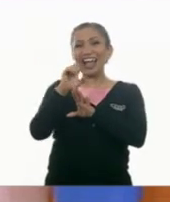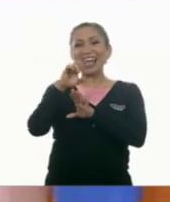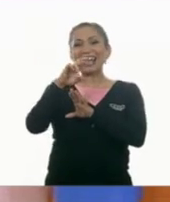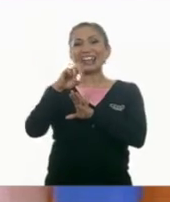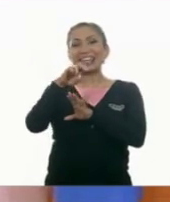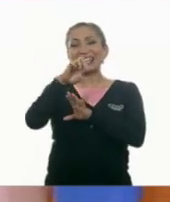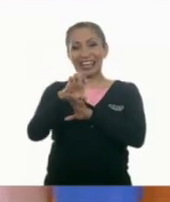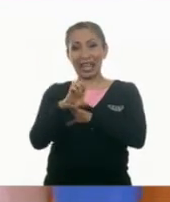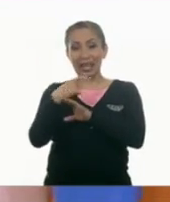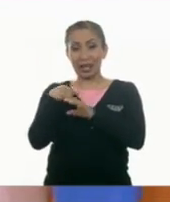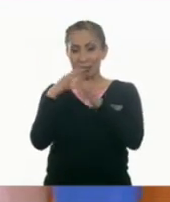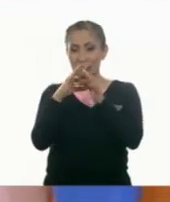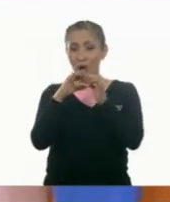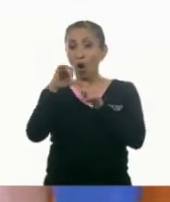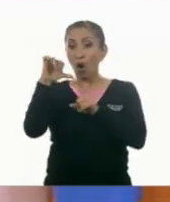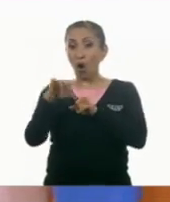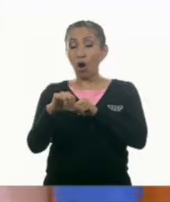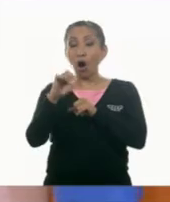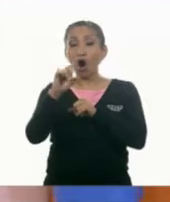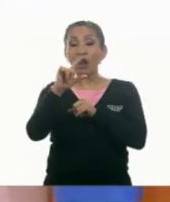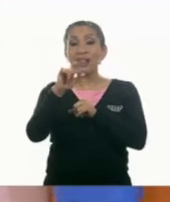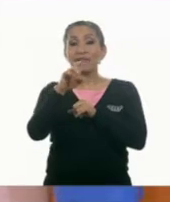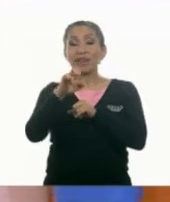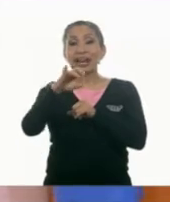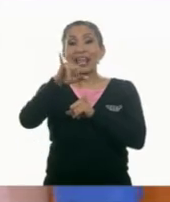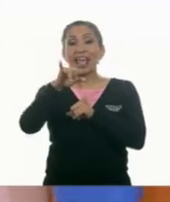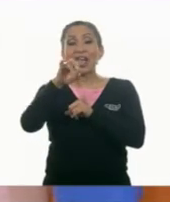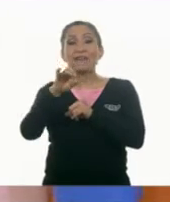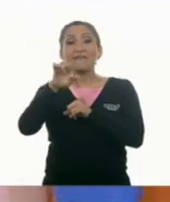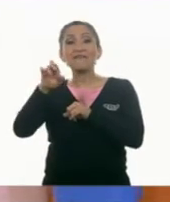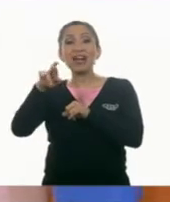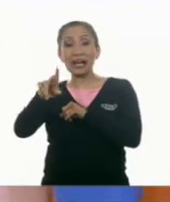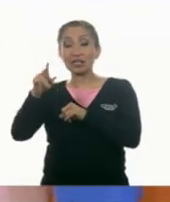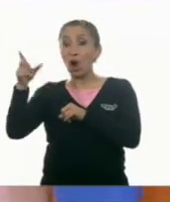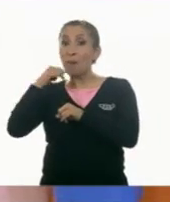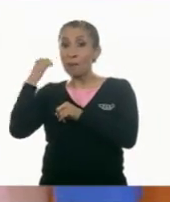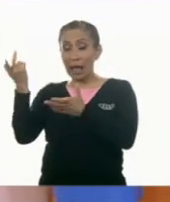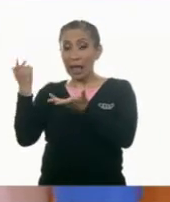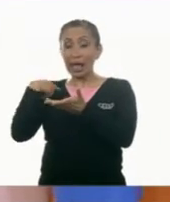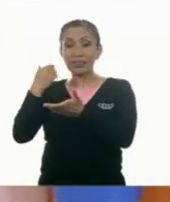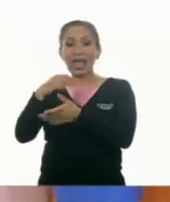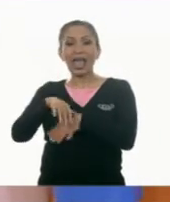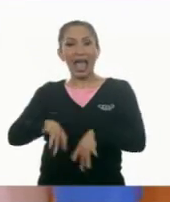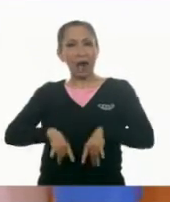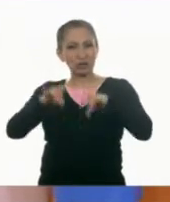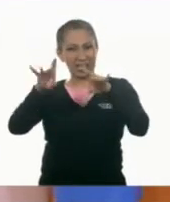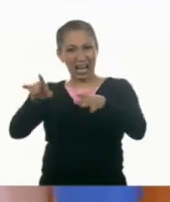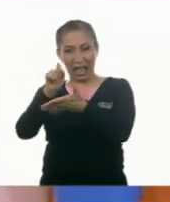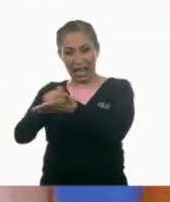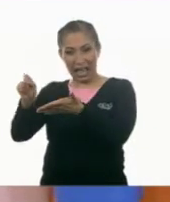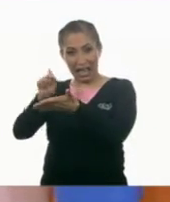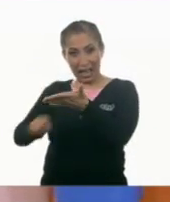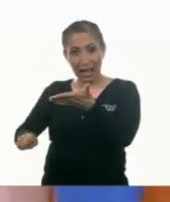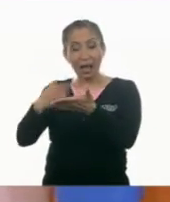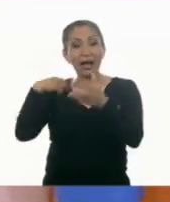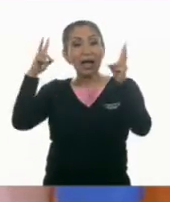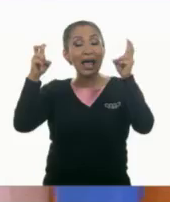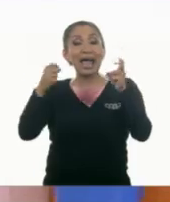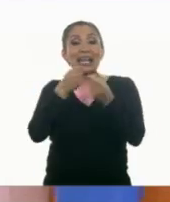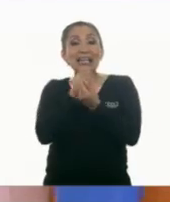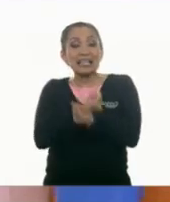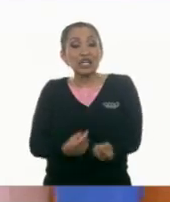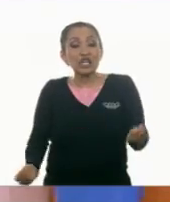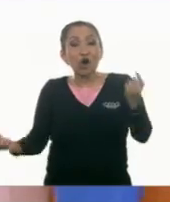la historia que nos cuenta Oliver Jeffers, escritor e ilustrador australiano, en El increíble niño